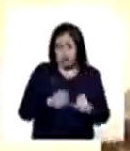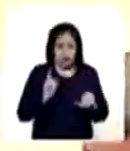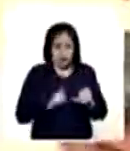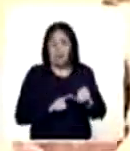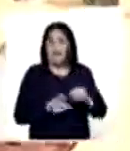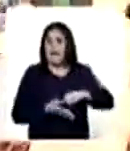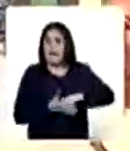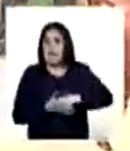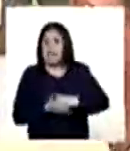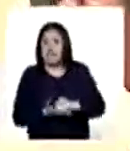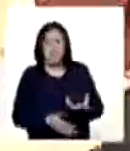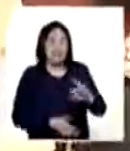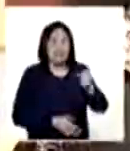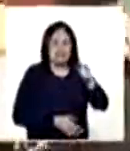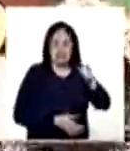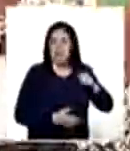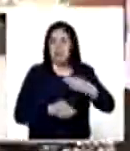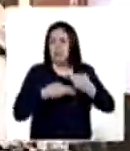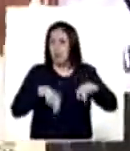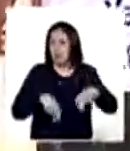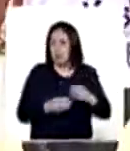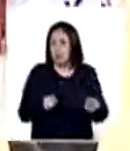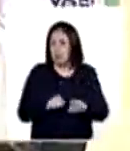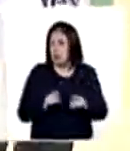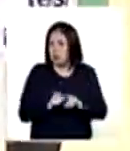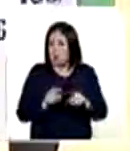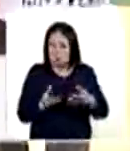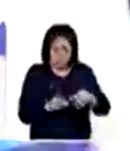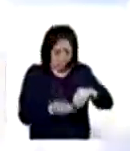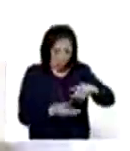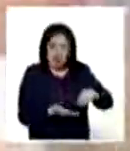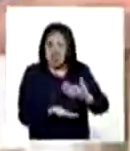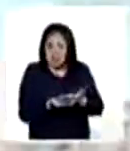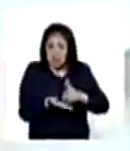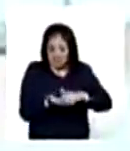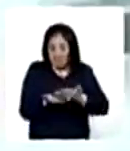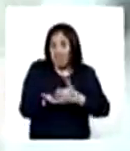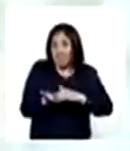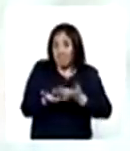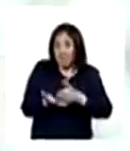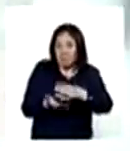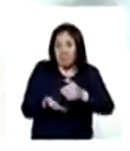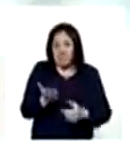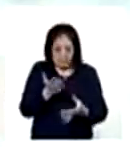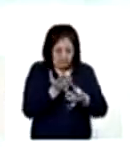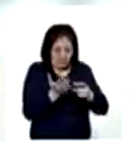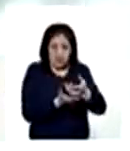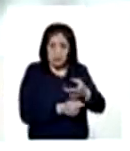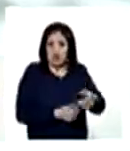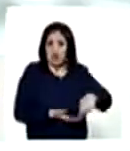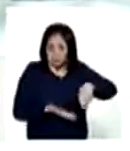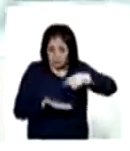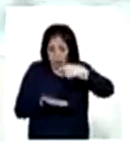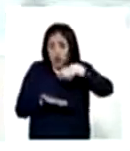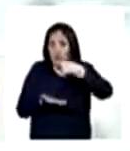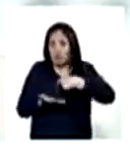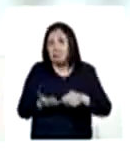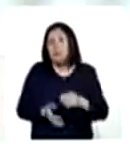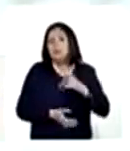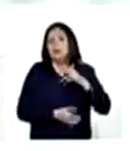harina, leche y huevo, que como una masita de panqueque, que se fríe con aceite y se come con el